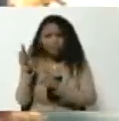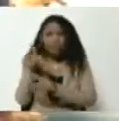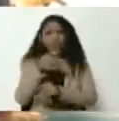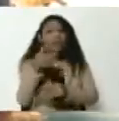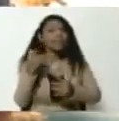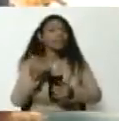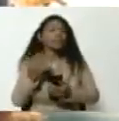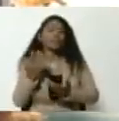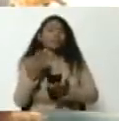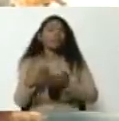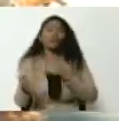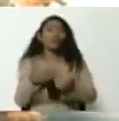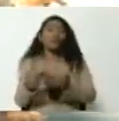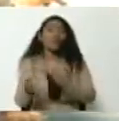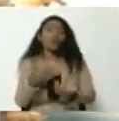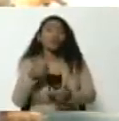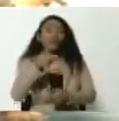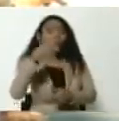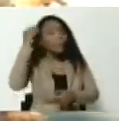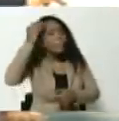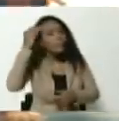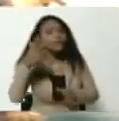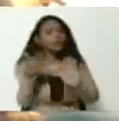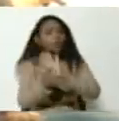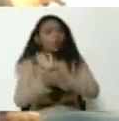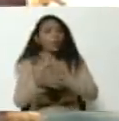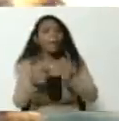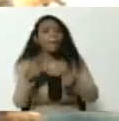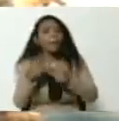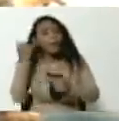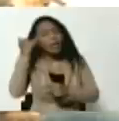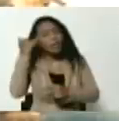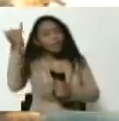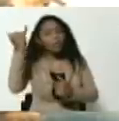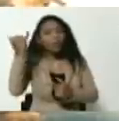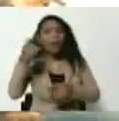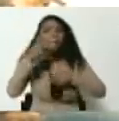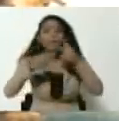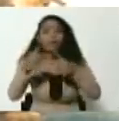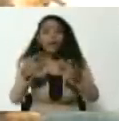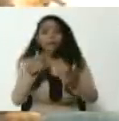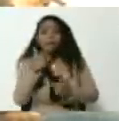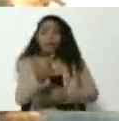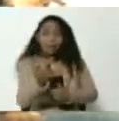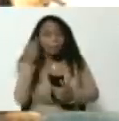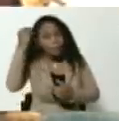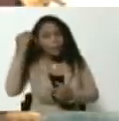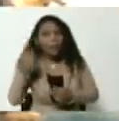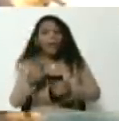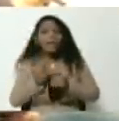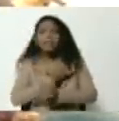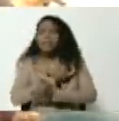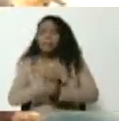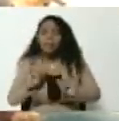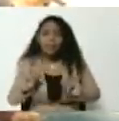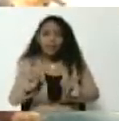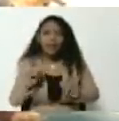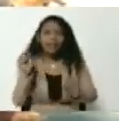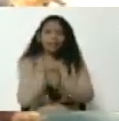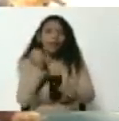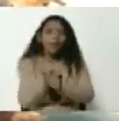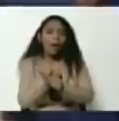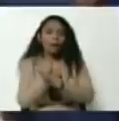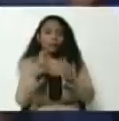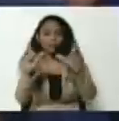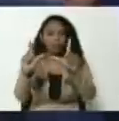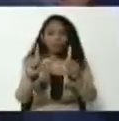piensan, independientemente de cuál ideología política profesen, independientemente del medio de comunicación al cual trabaja, para